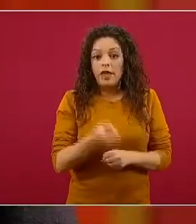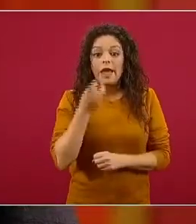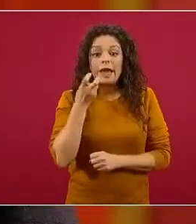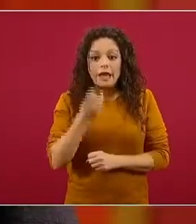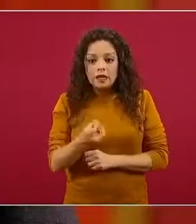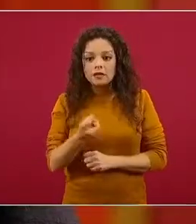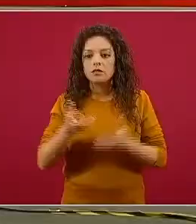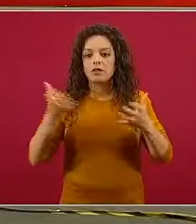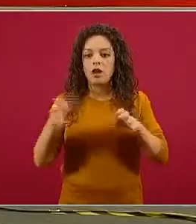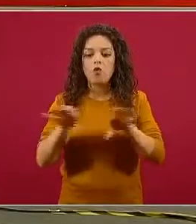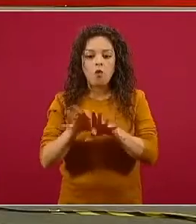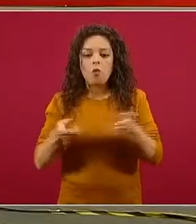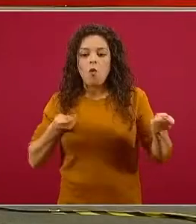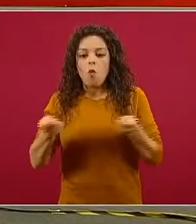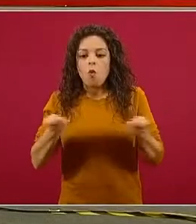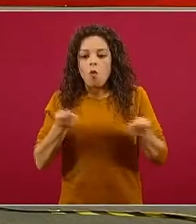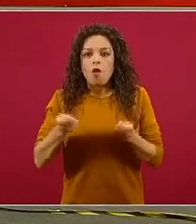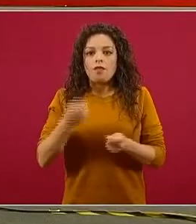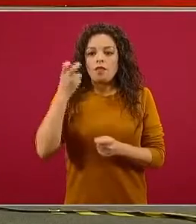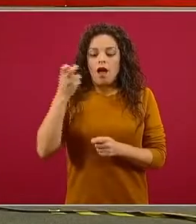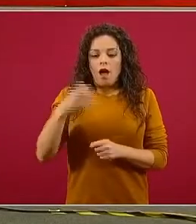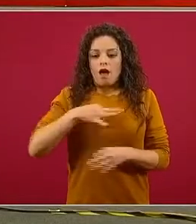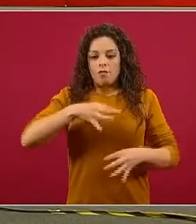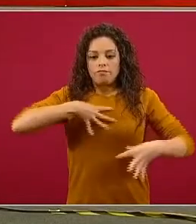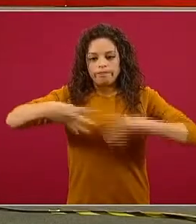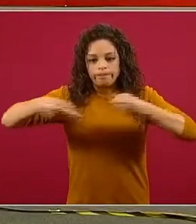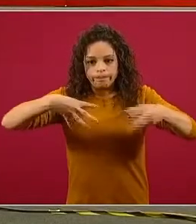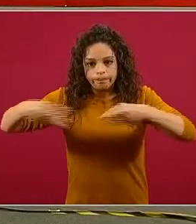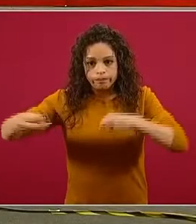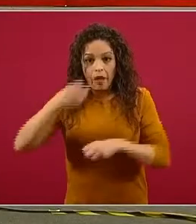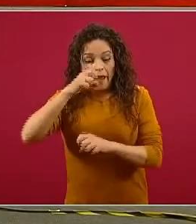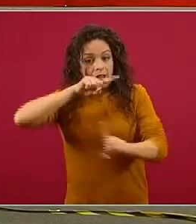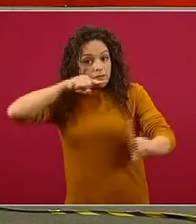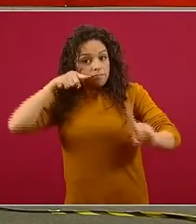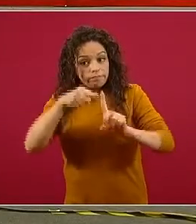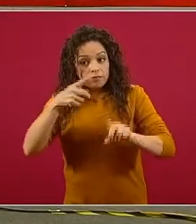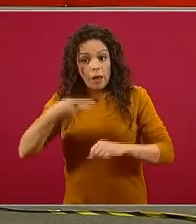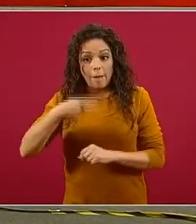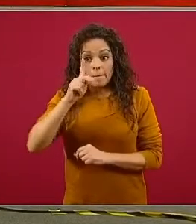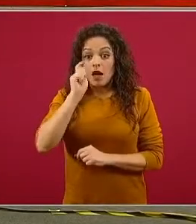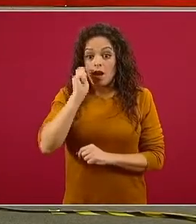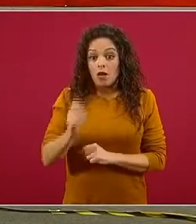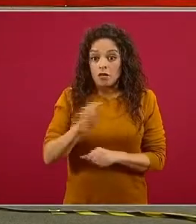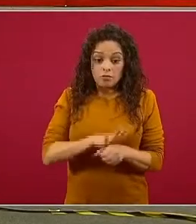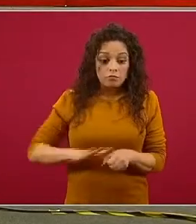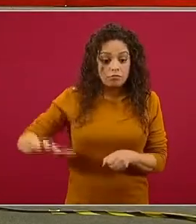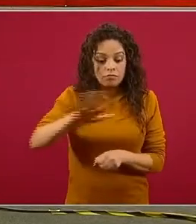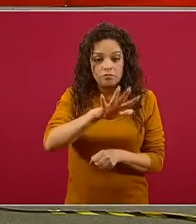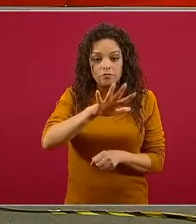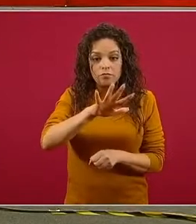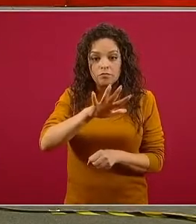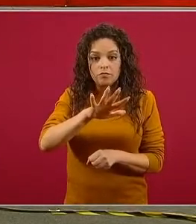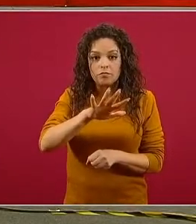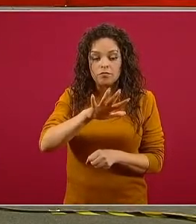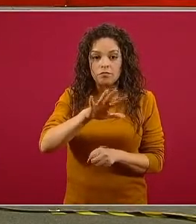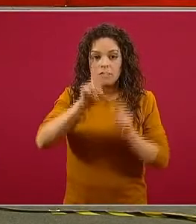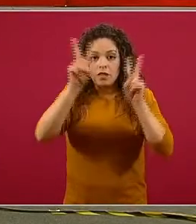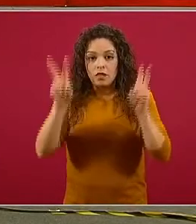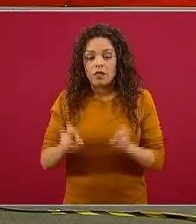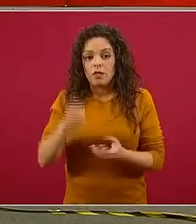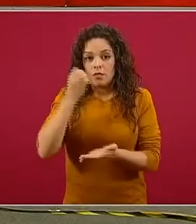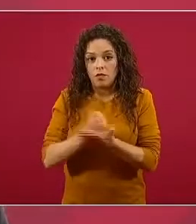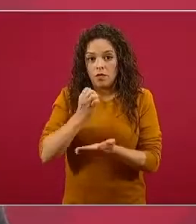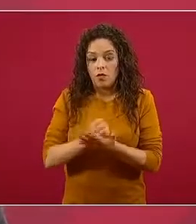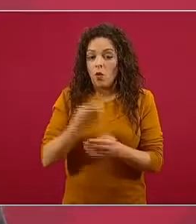el manejo de esta epidemia, y este es un ejemplo muy específico, pero muy ilustrativo en uno de los sectores económicos tan importantes para México.